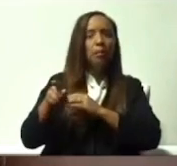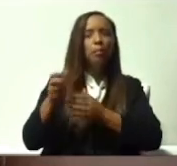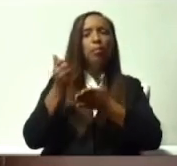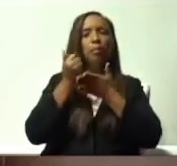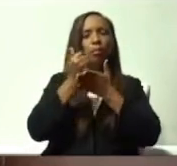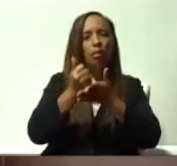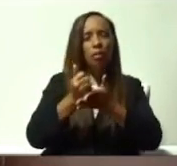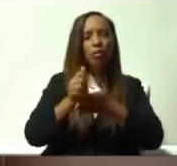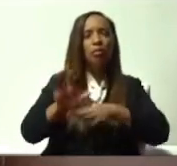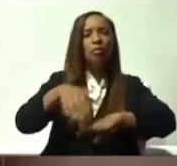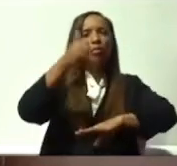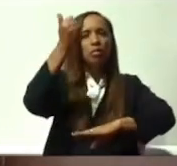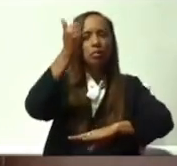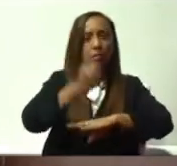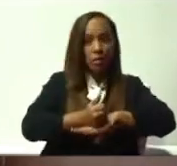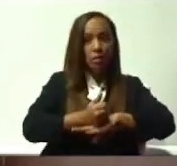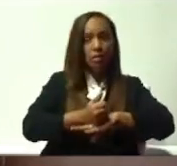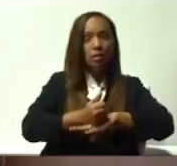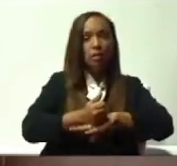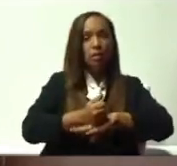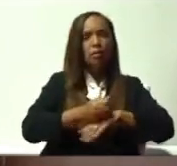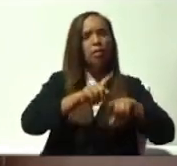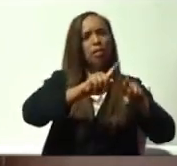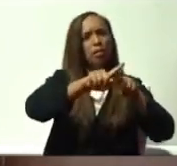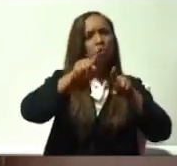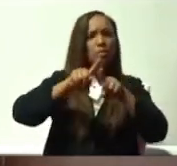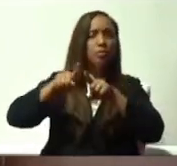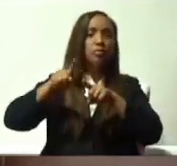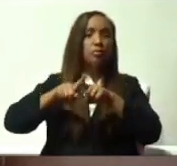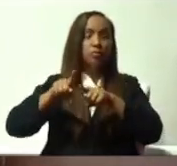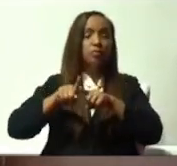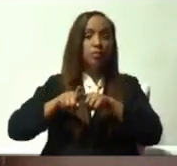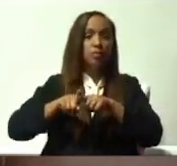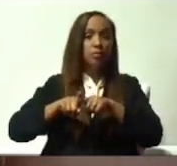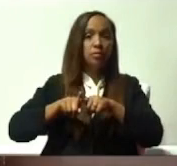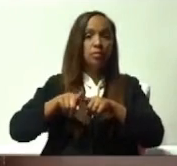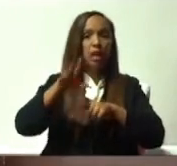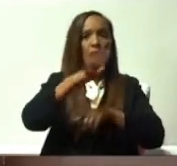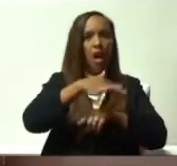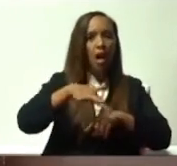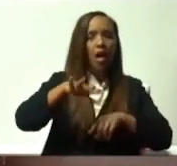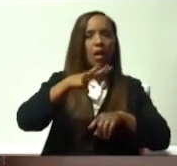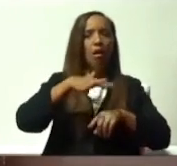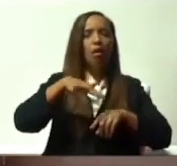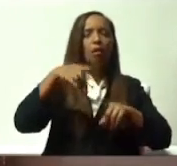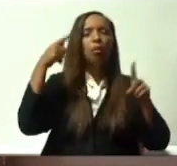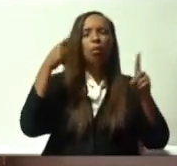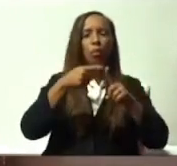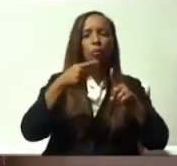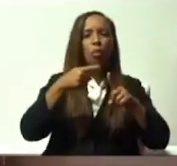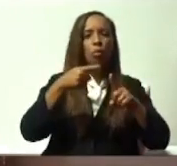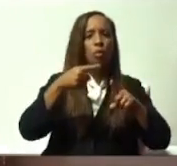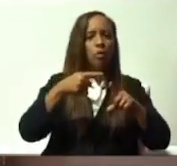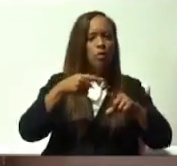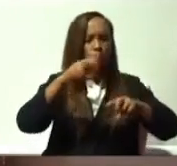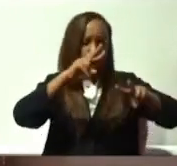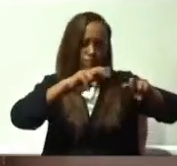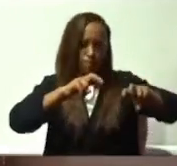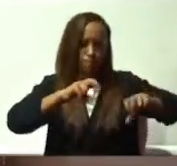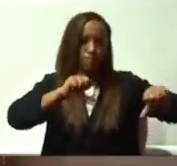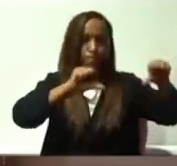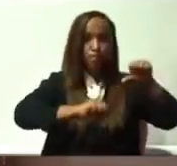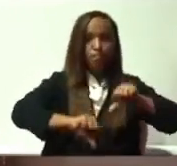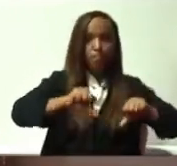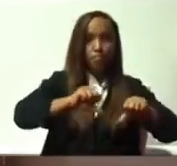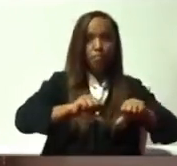la pieza. Pero también descubrió 300 especies nuevas y registró 200